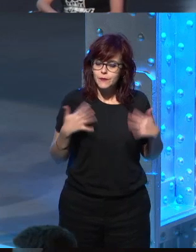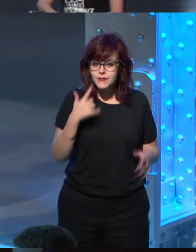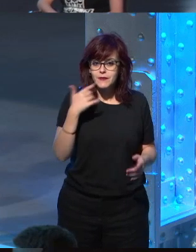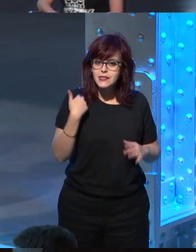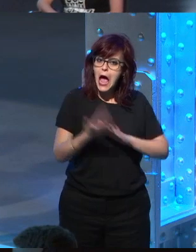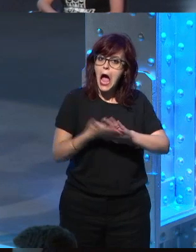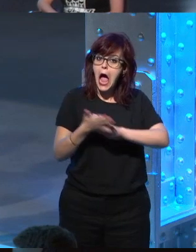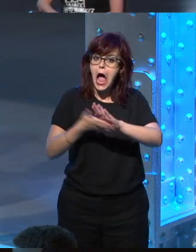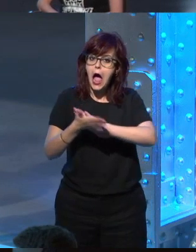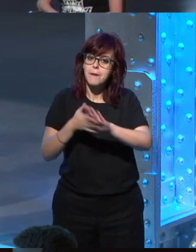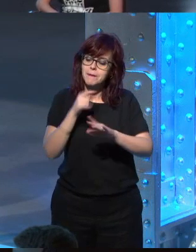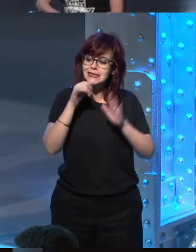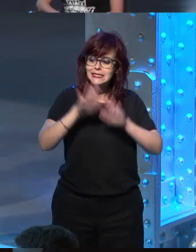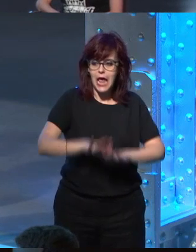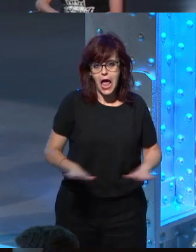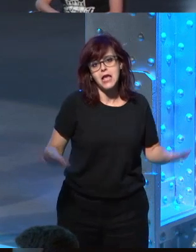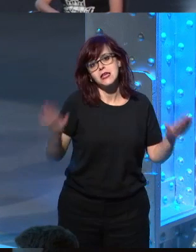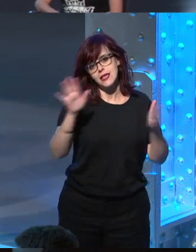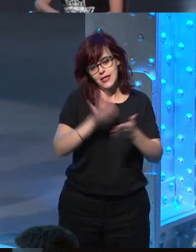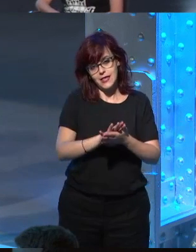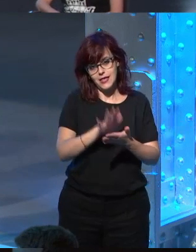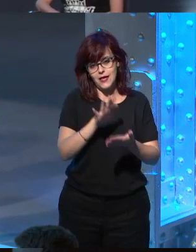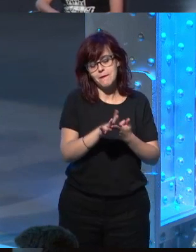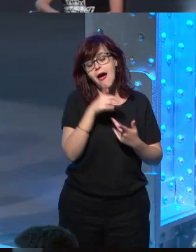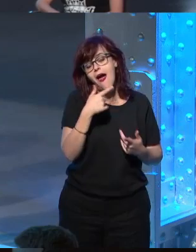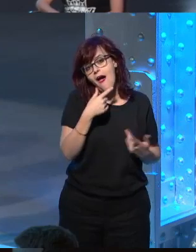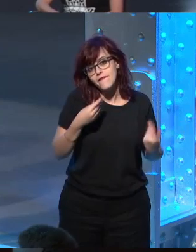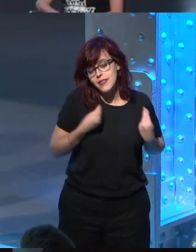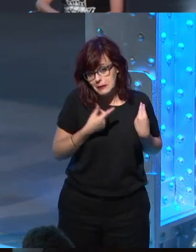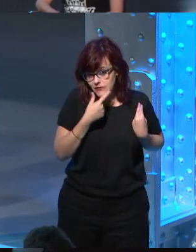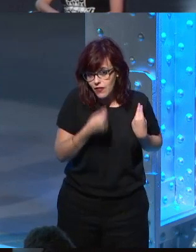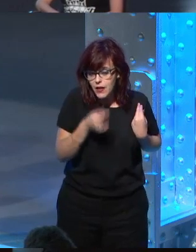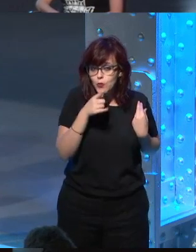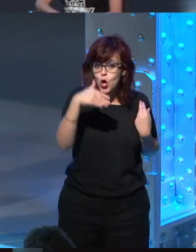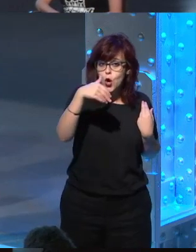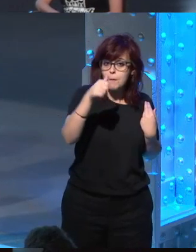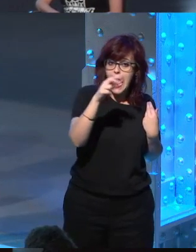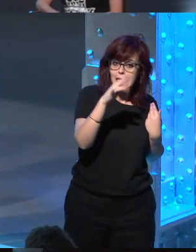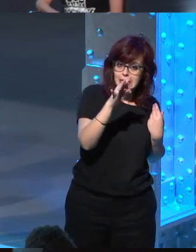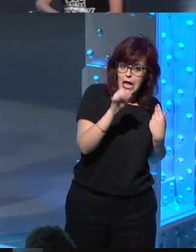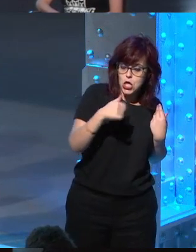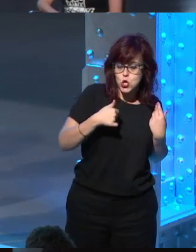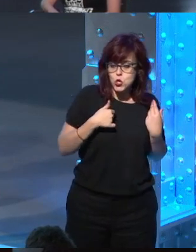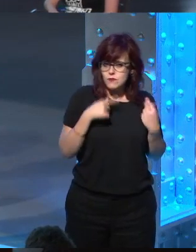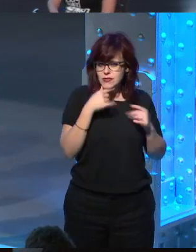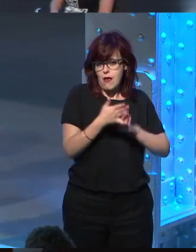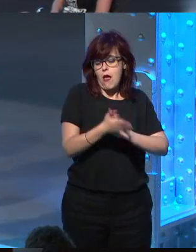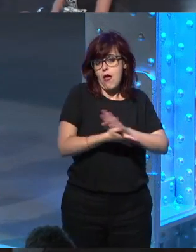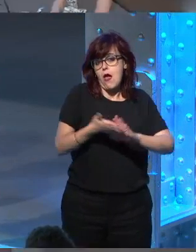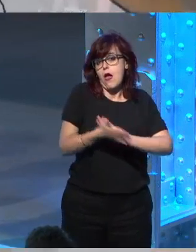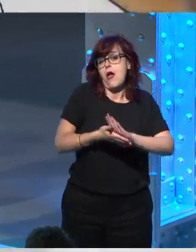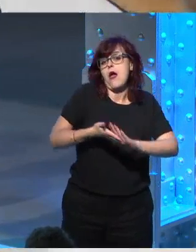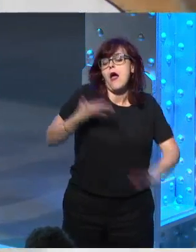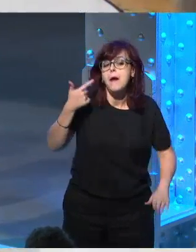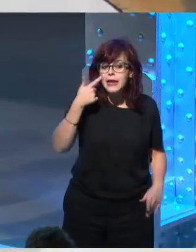vamos en un ritmo un poco más pausado para hacértelo más fácil, porque Marta y yo hablamos de prisa y si no, vamos a ver los dibujos de Enrique